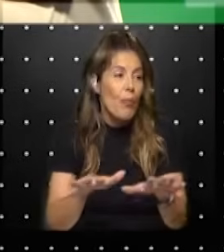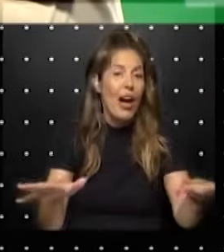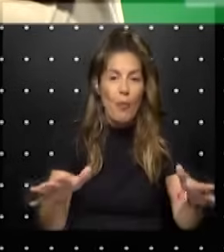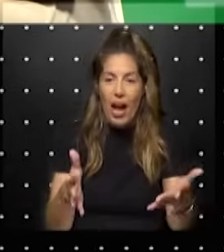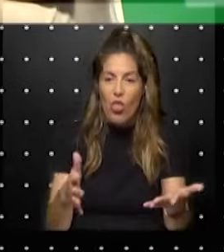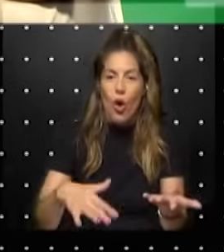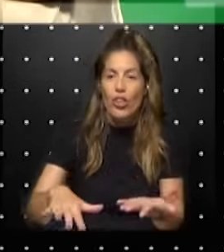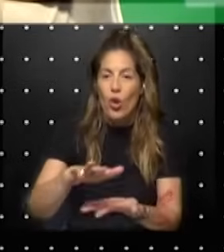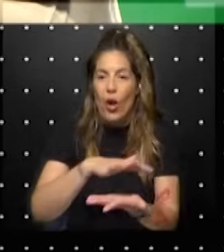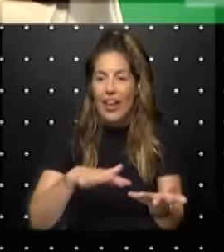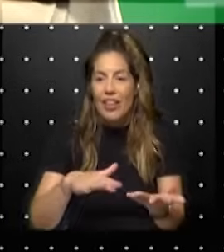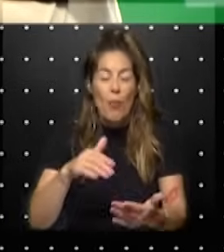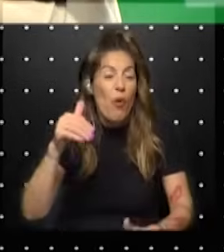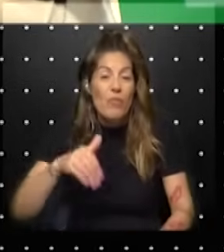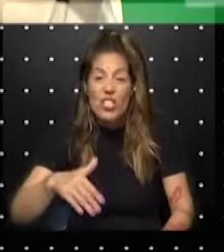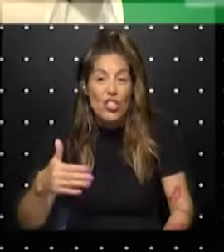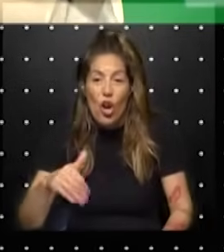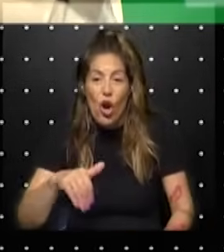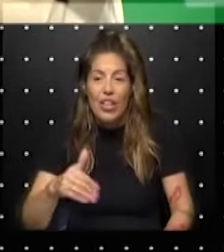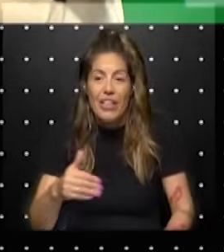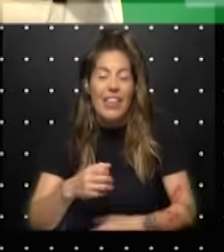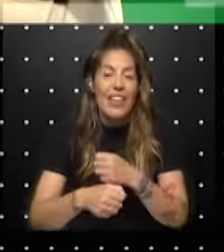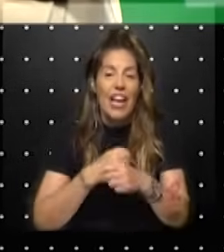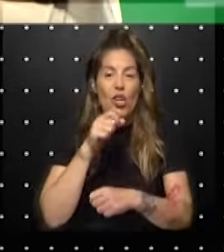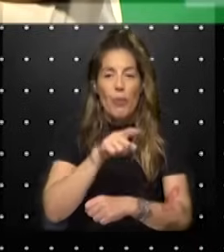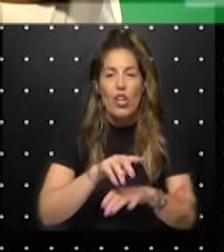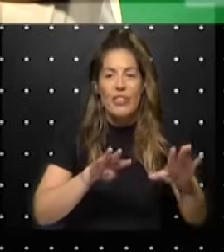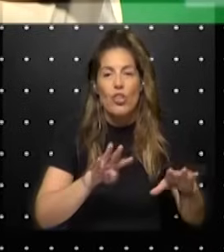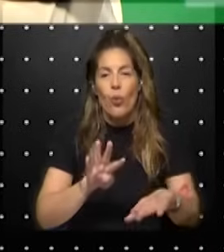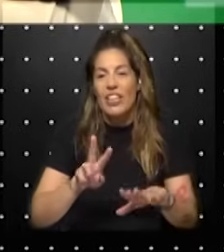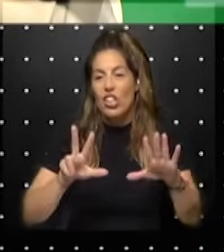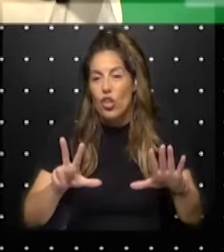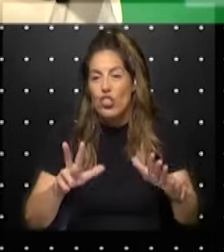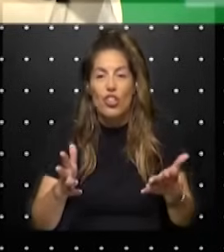la región por millones desde